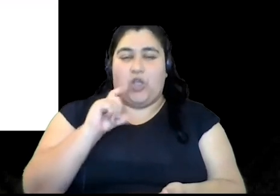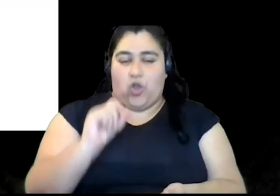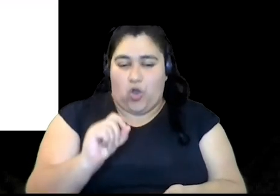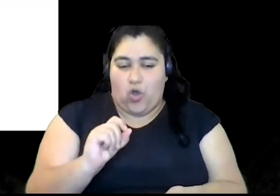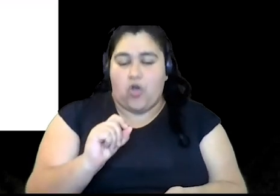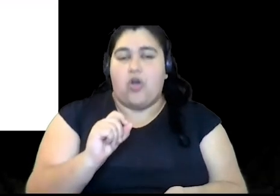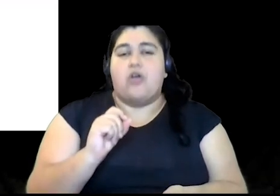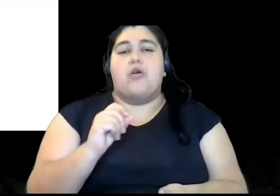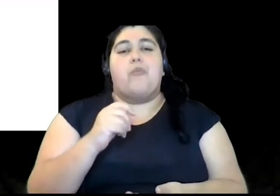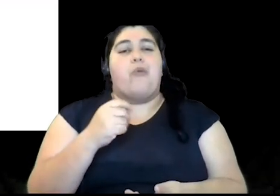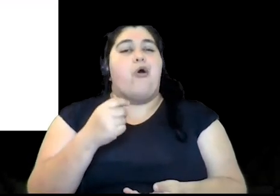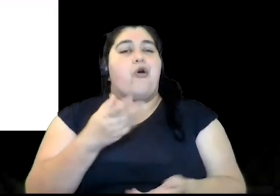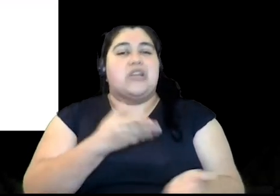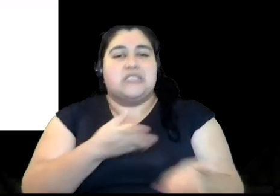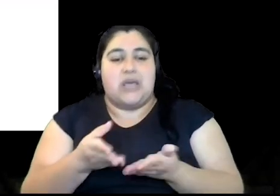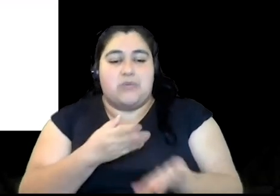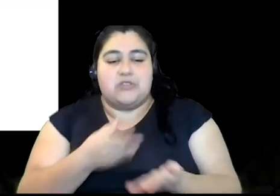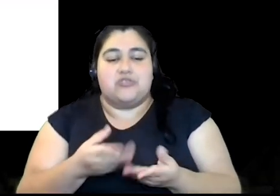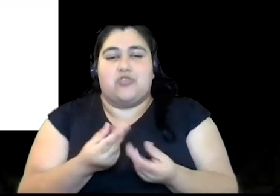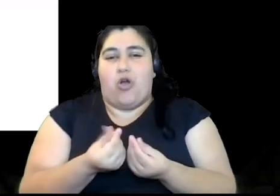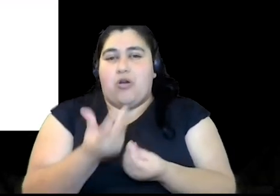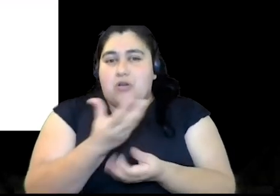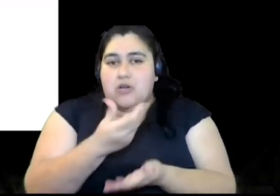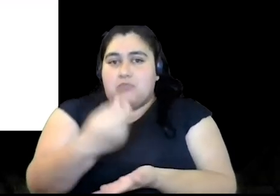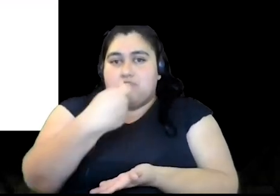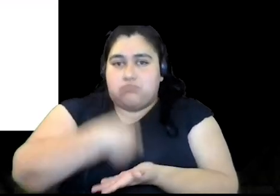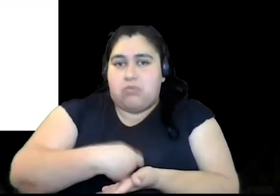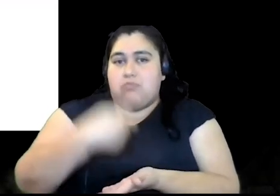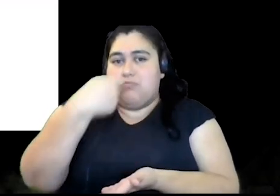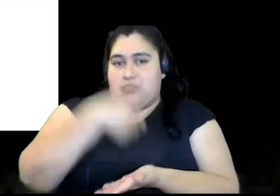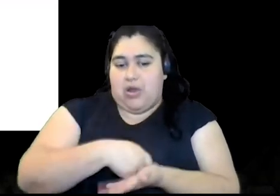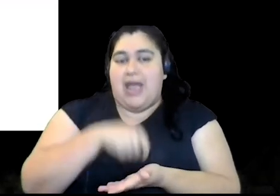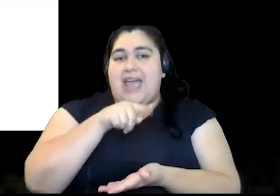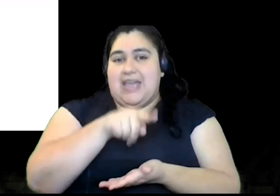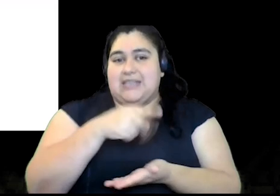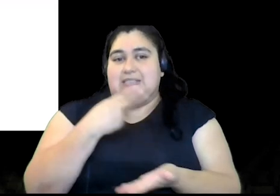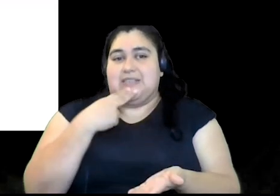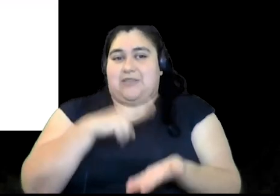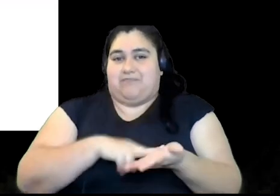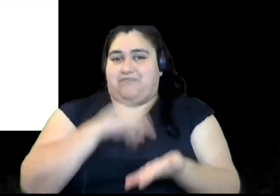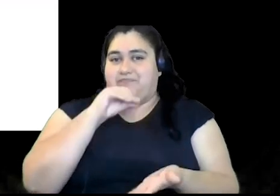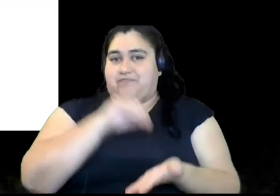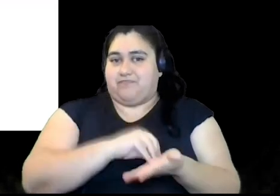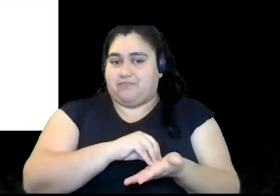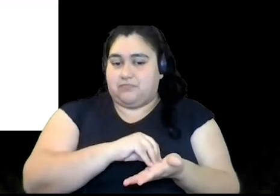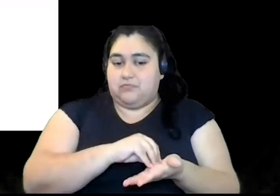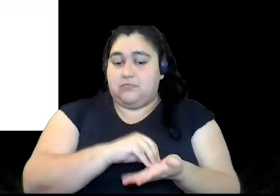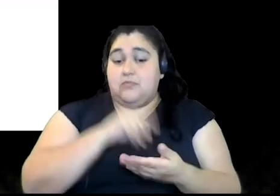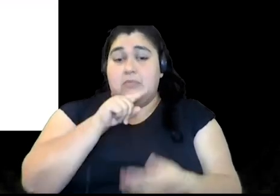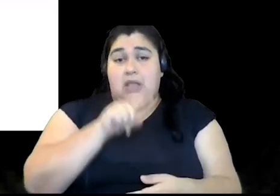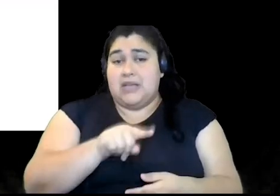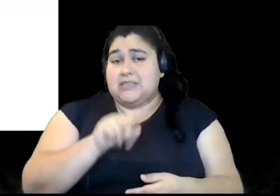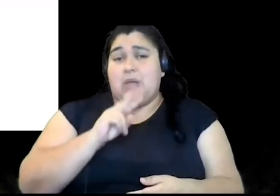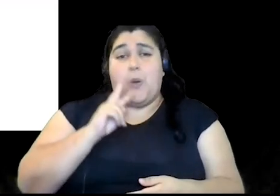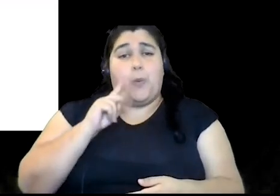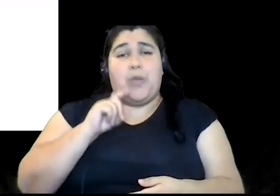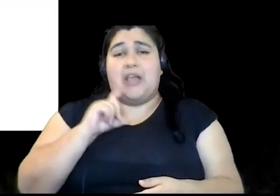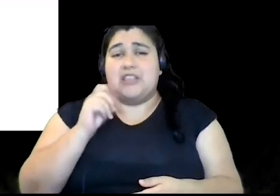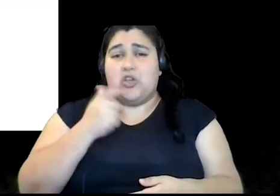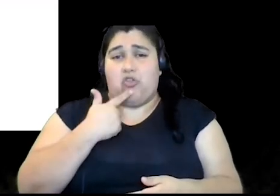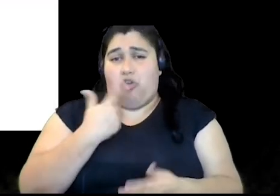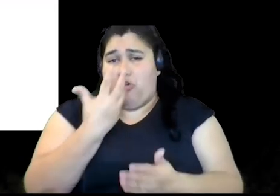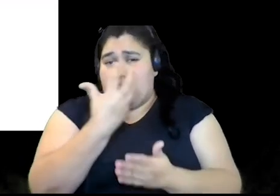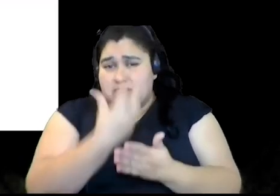por comisiones de servicio está grabado. Y ese viático no tiene prevista ninguna